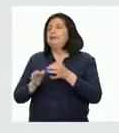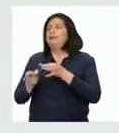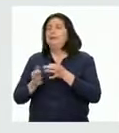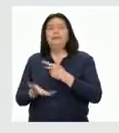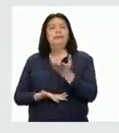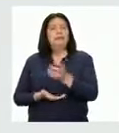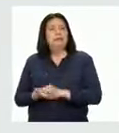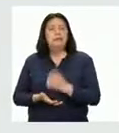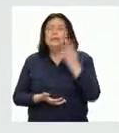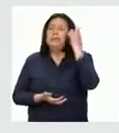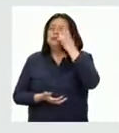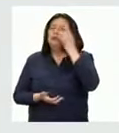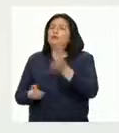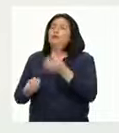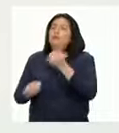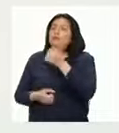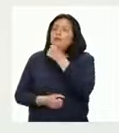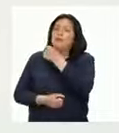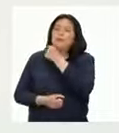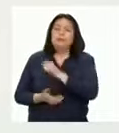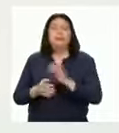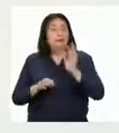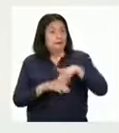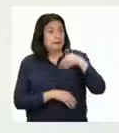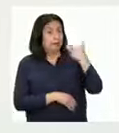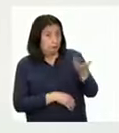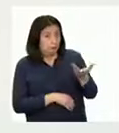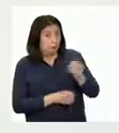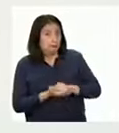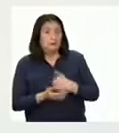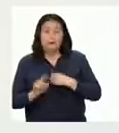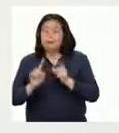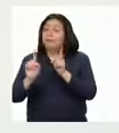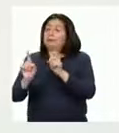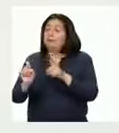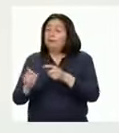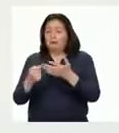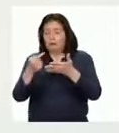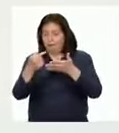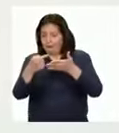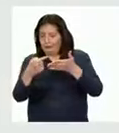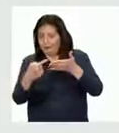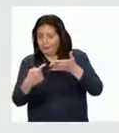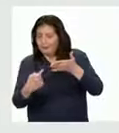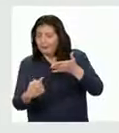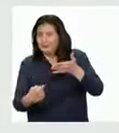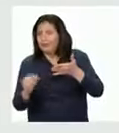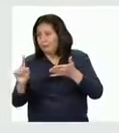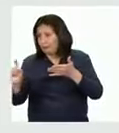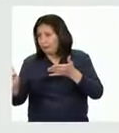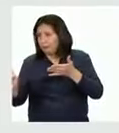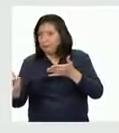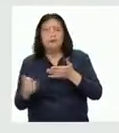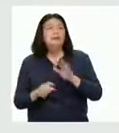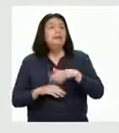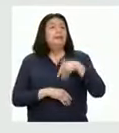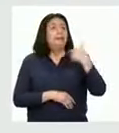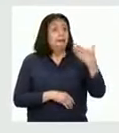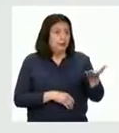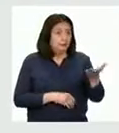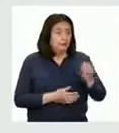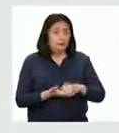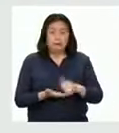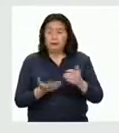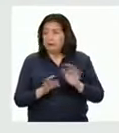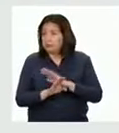el propósito de la entrevista. Luego, debemos preguntar todo lo que está en nuestro esquema. Y después,